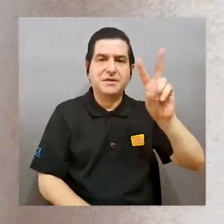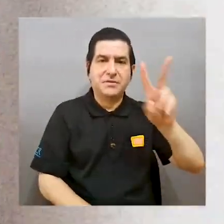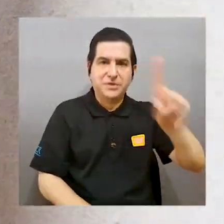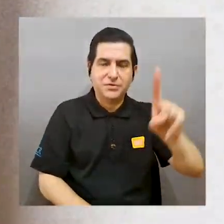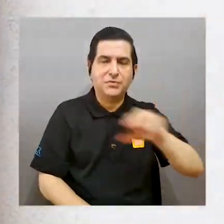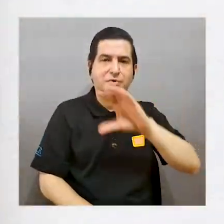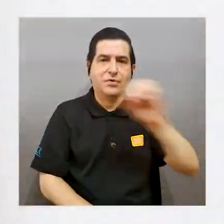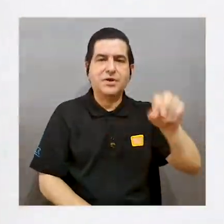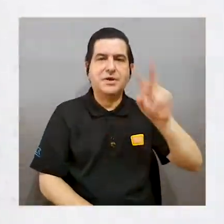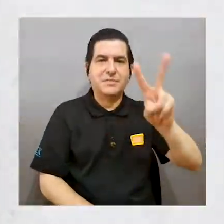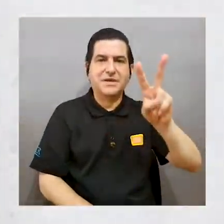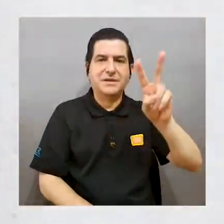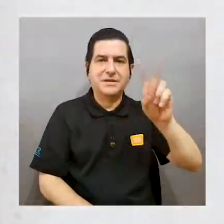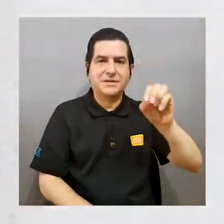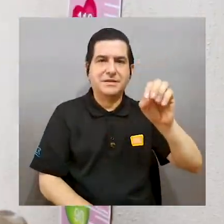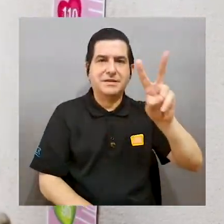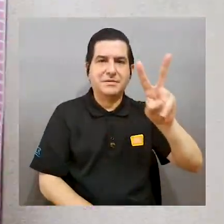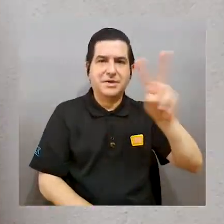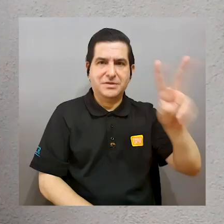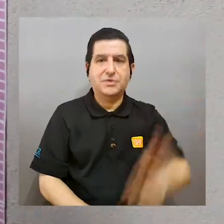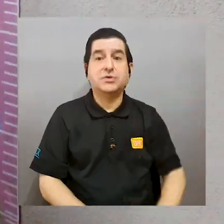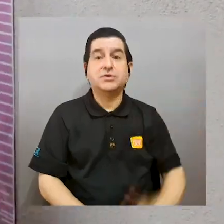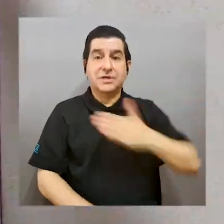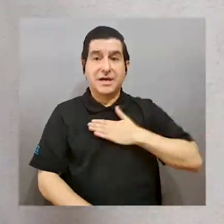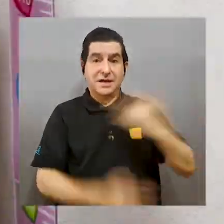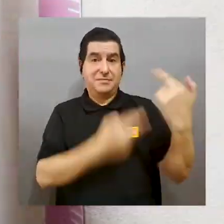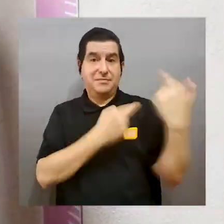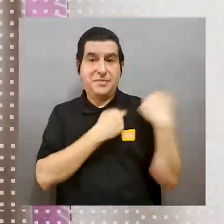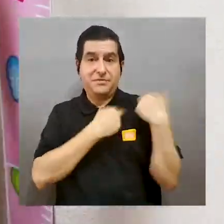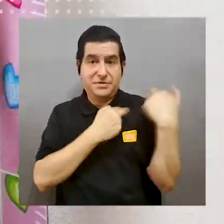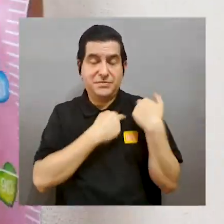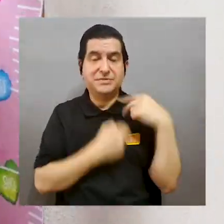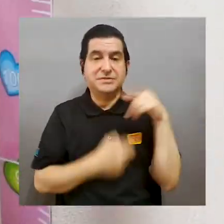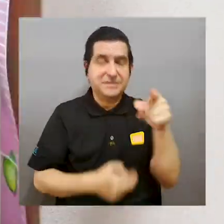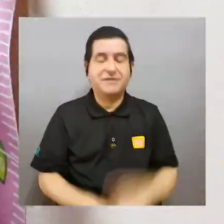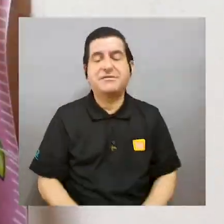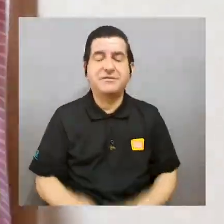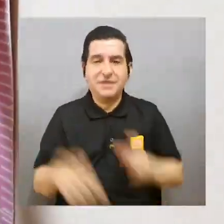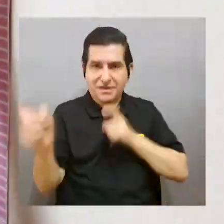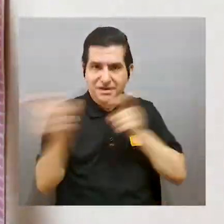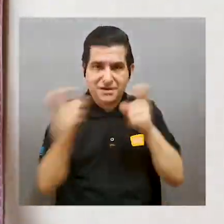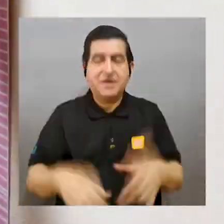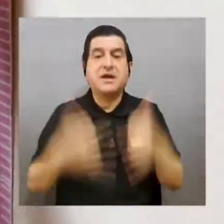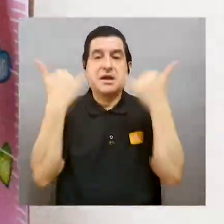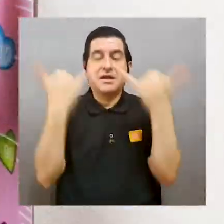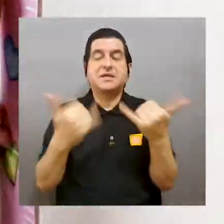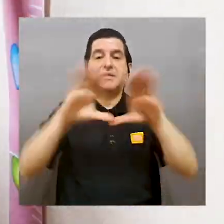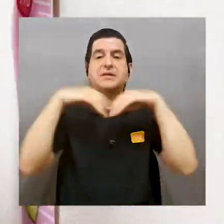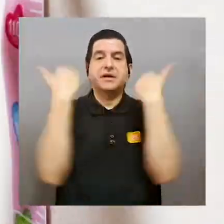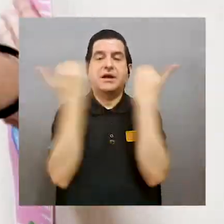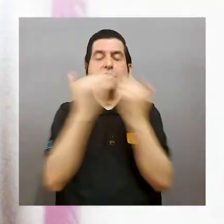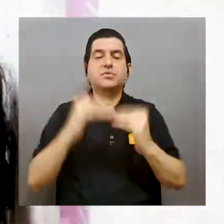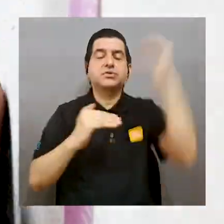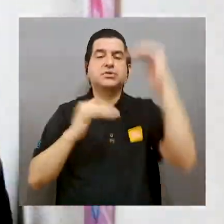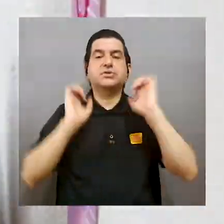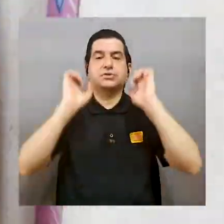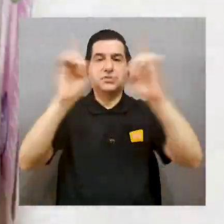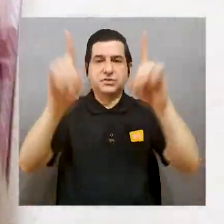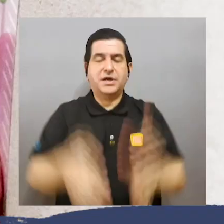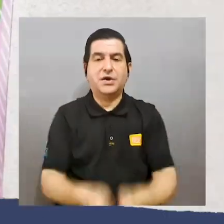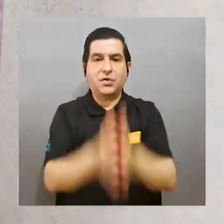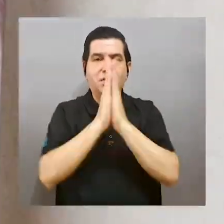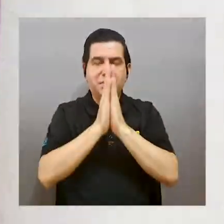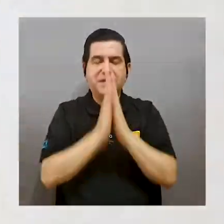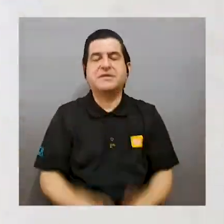2021 y 2022. Y 22, porque es lo que me corresponde en esta administración. Ya quedará el Consejo Superior de Educación,